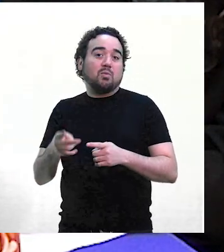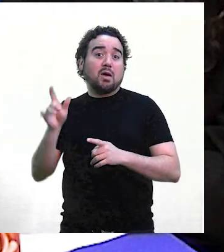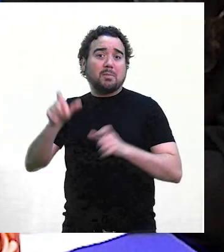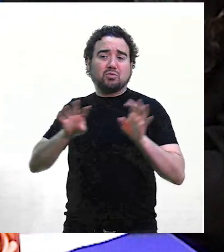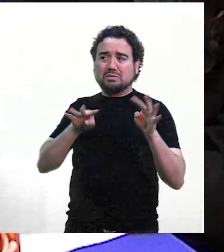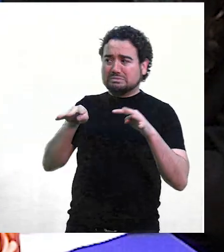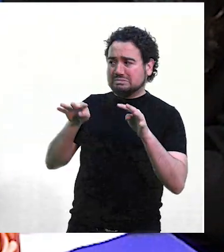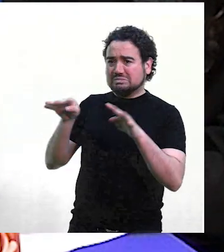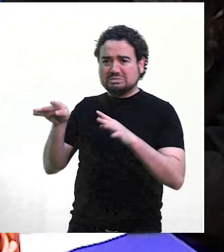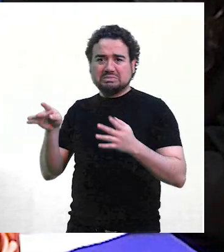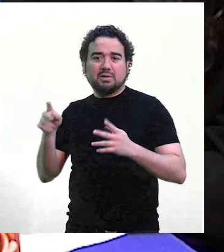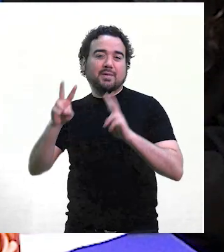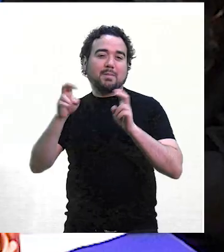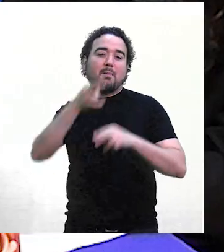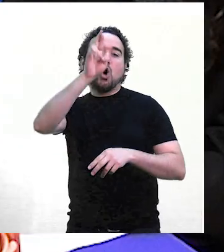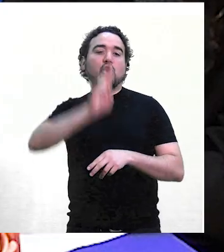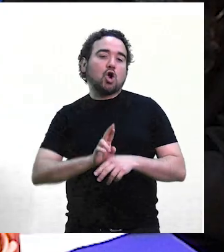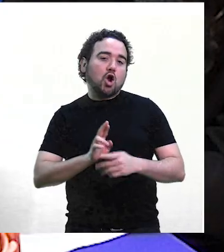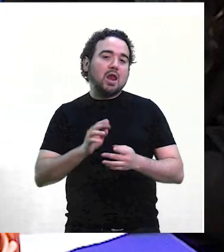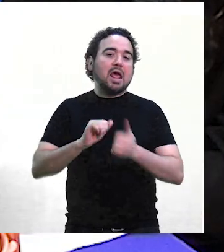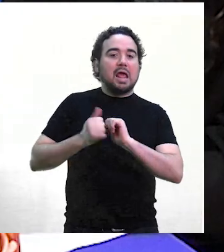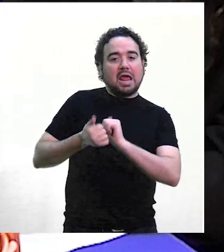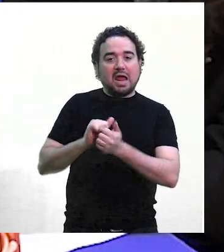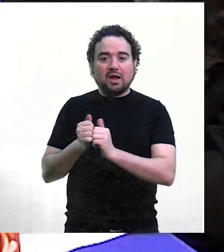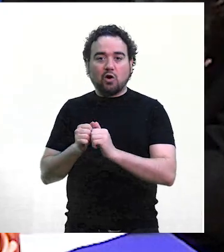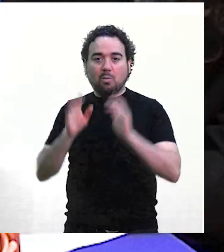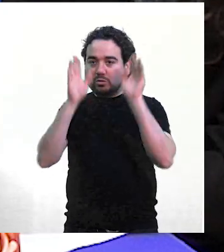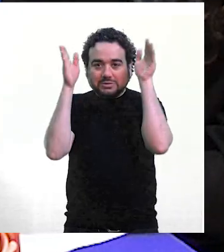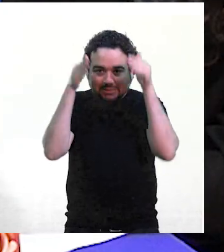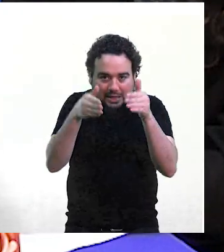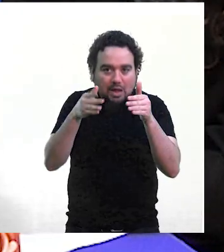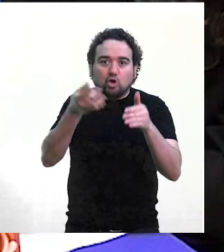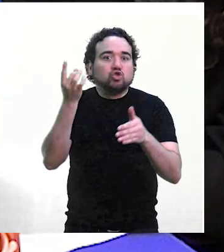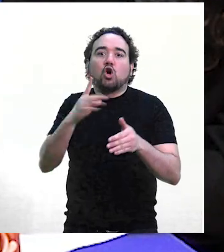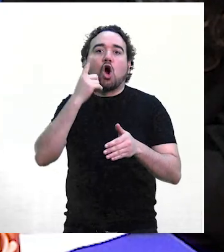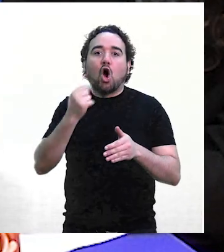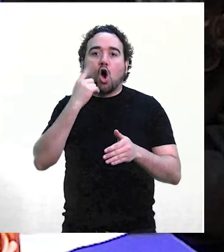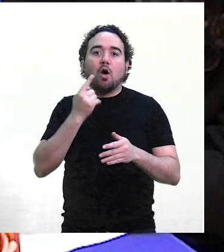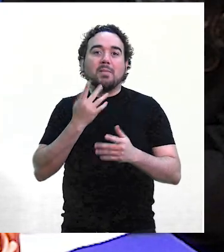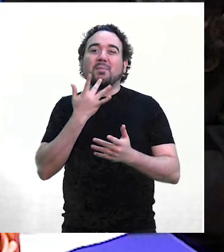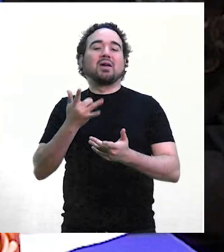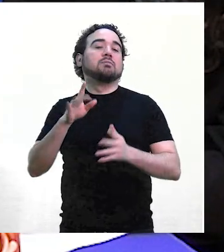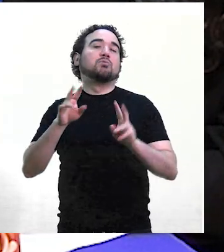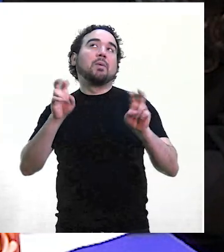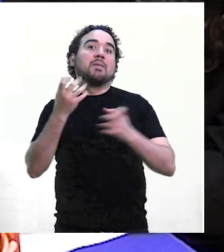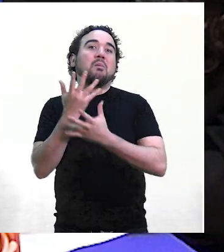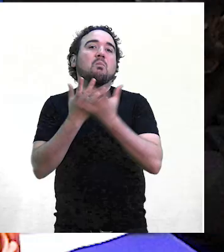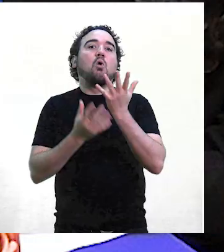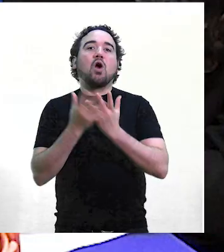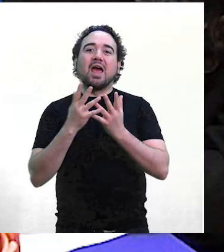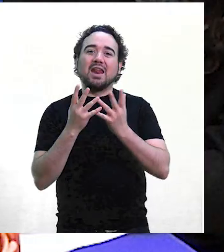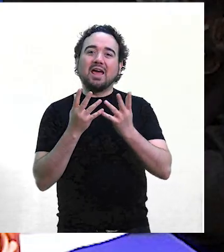ahí empiezan a integrarse estos roles de género, los sesgos de género, sobre que supuestamente